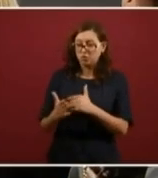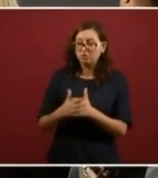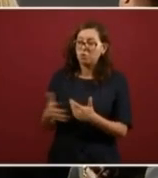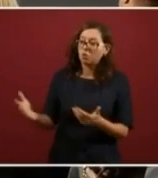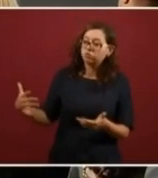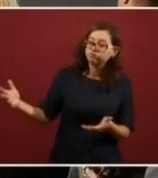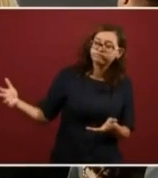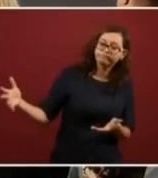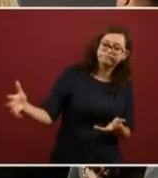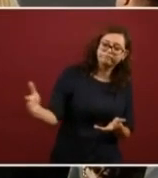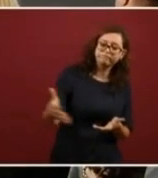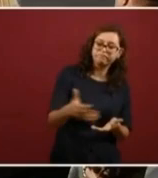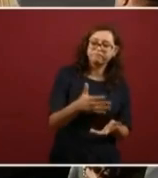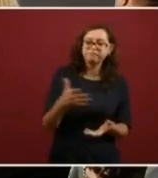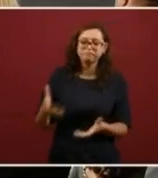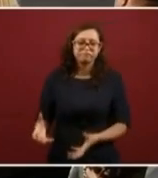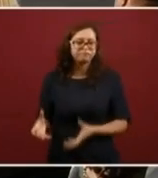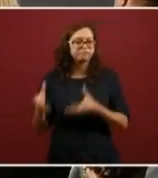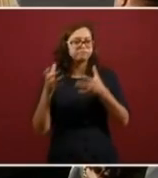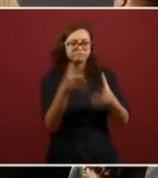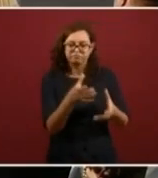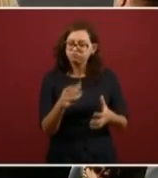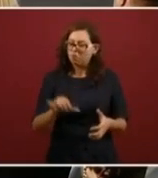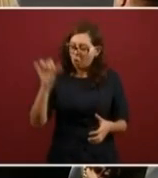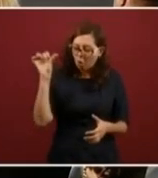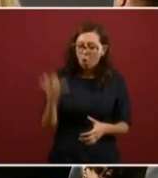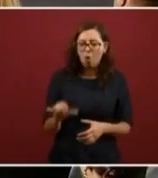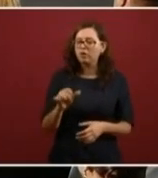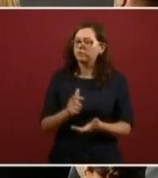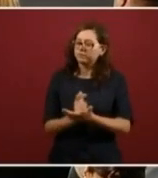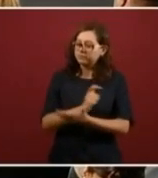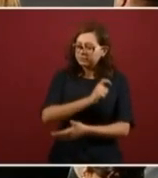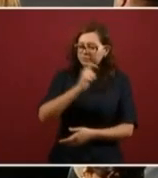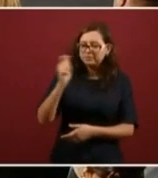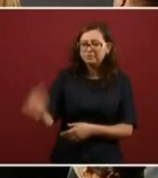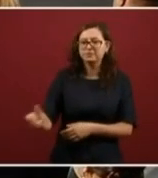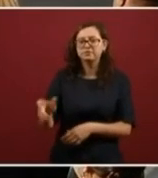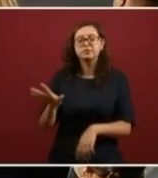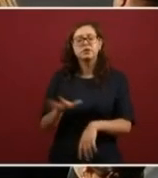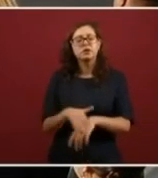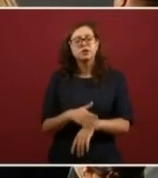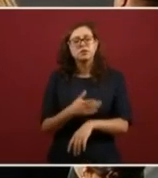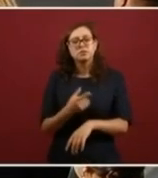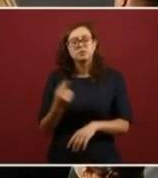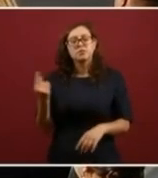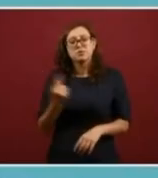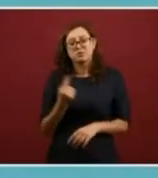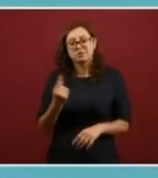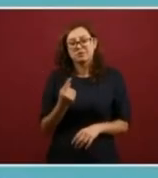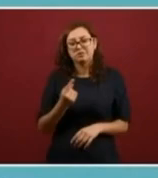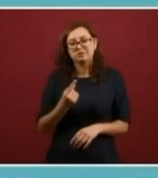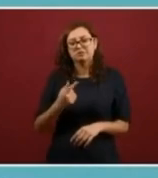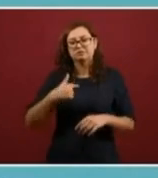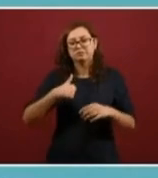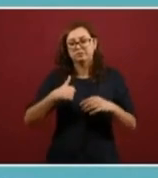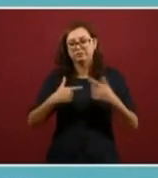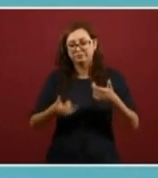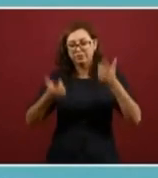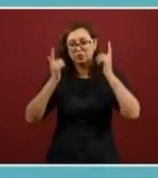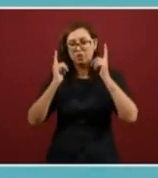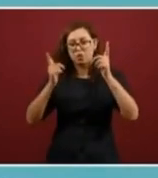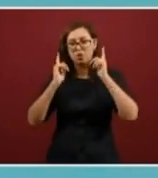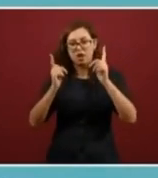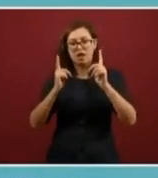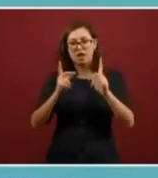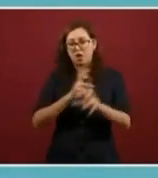por supuesto que nuestro pago va a ser inmediato, porque espero tengamos en la mayor